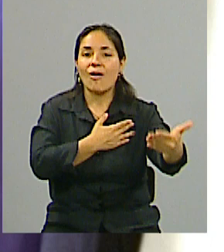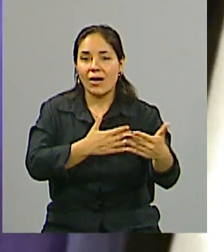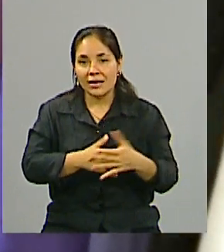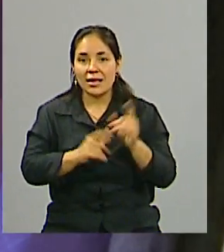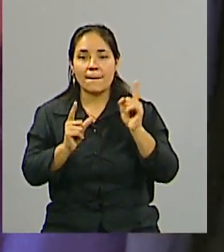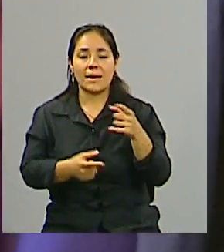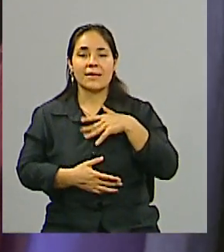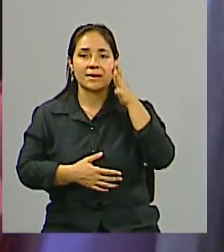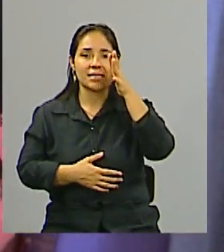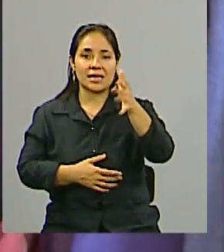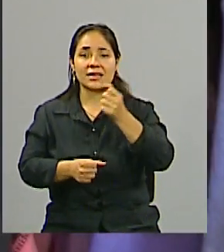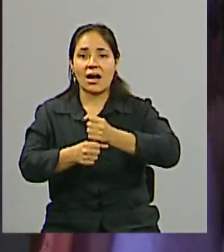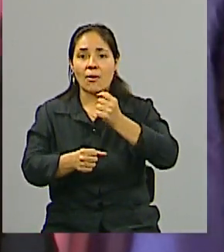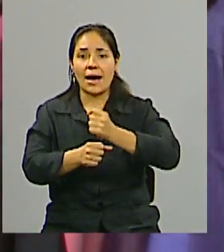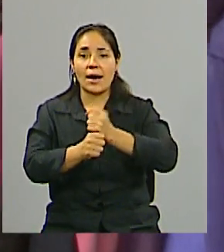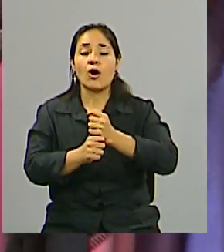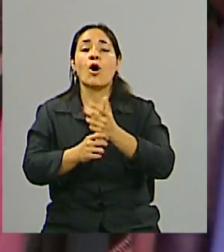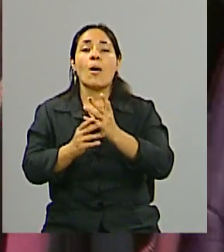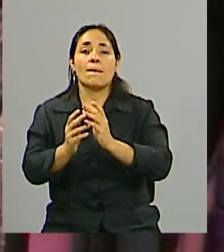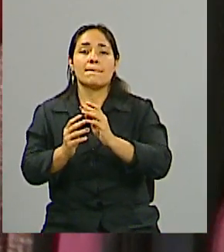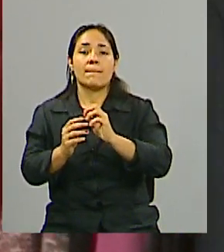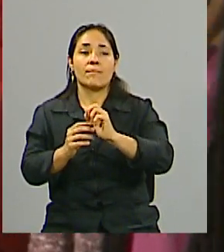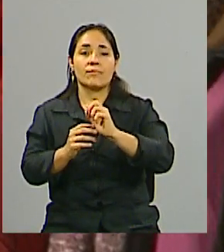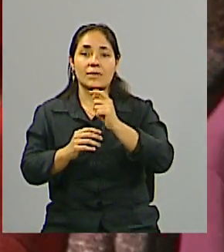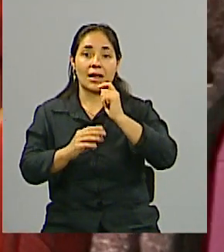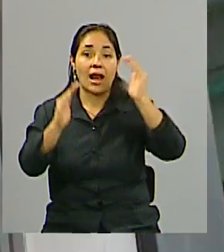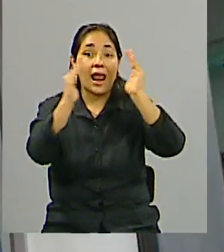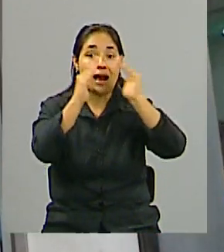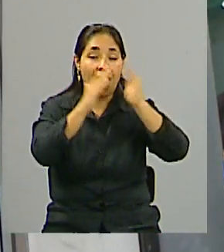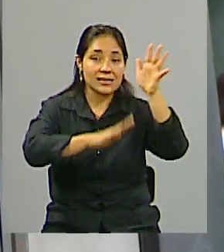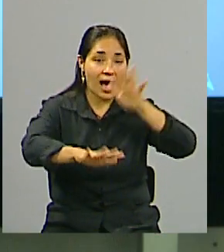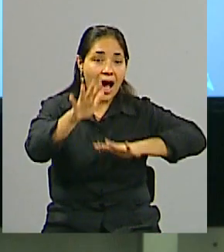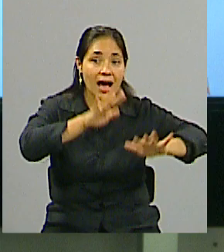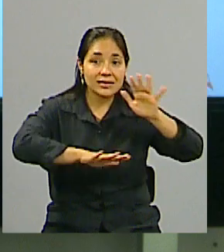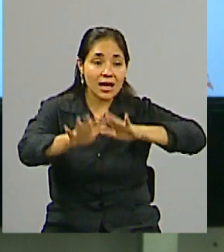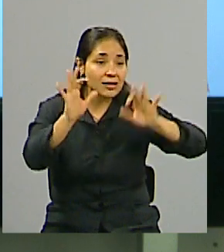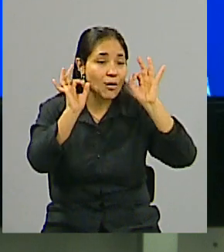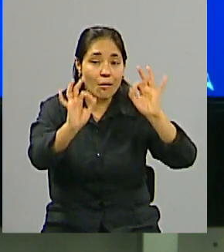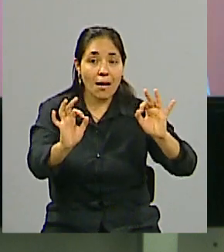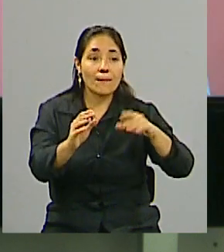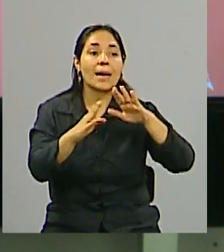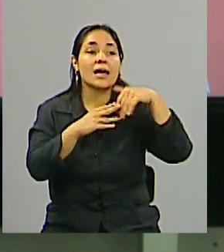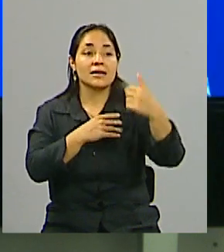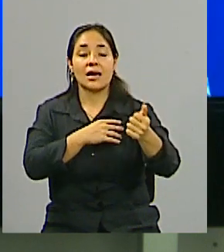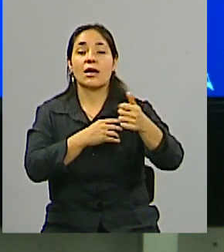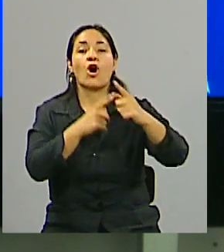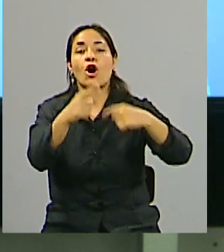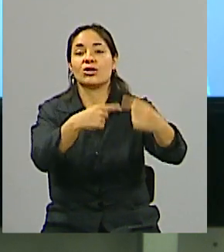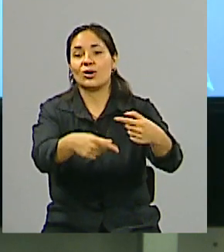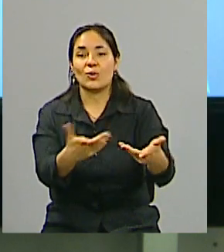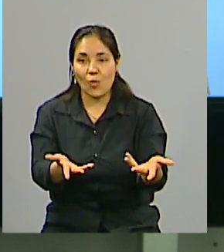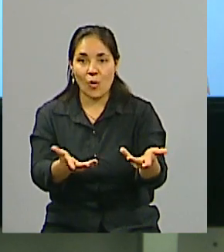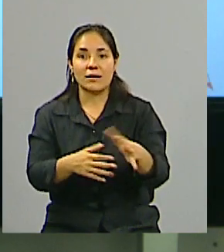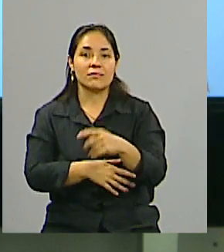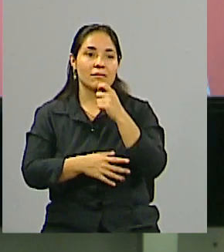le ponemos al trabajo reproductivo, ese que tenemos que hacer en la casa para poder volver a levantarnos mañana y seguir adelante. A